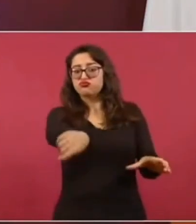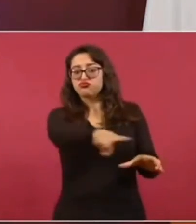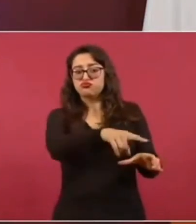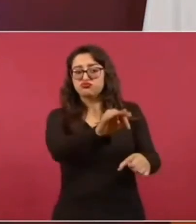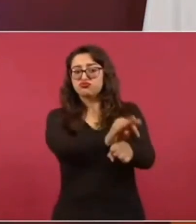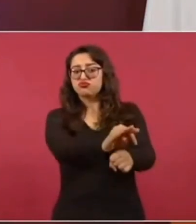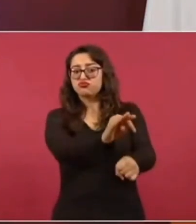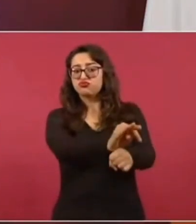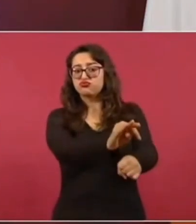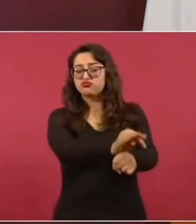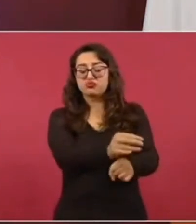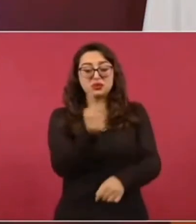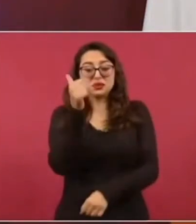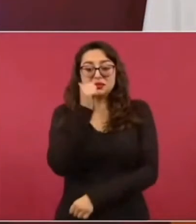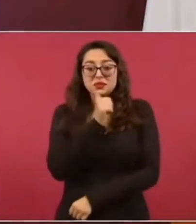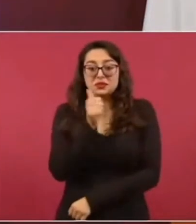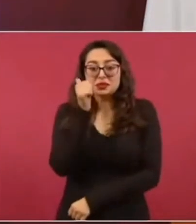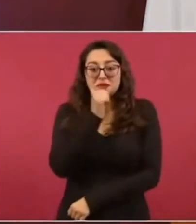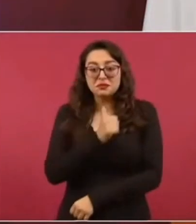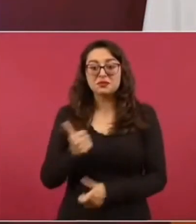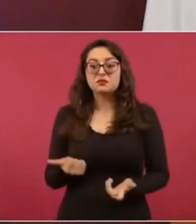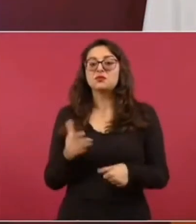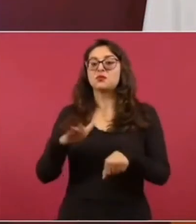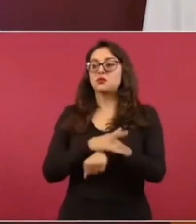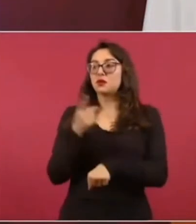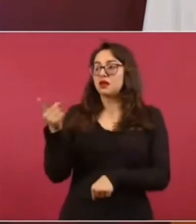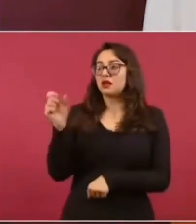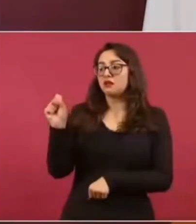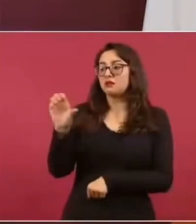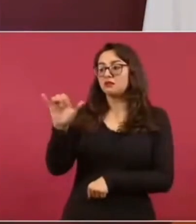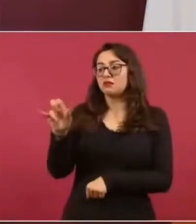a grupos económicos